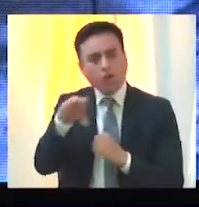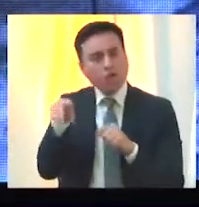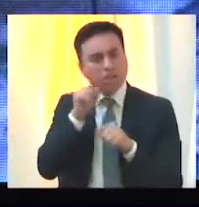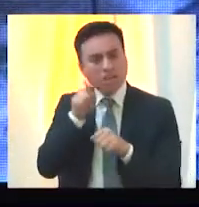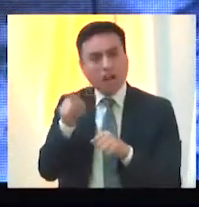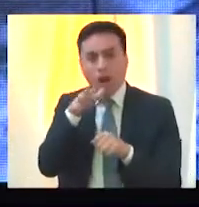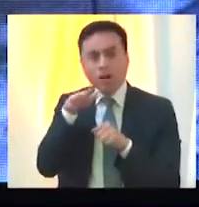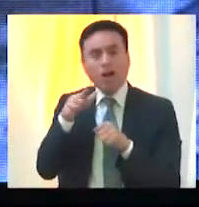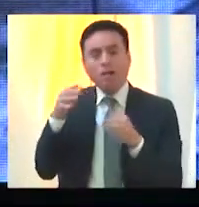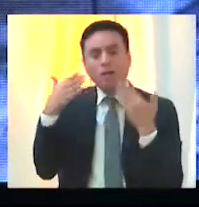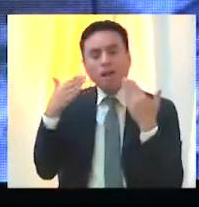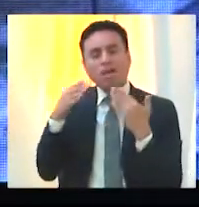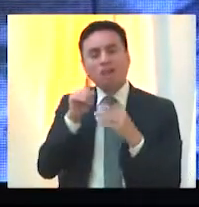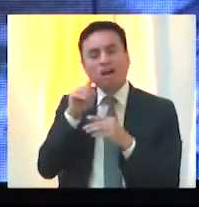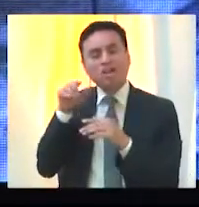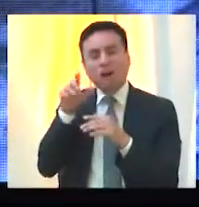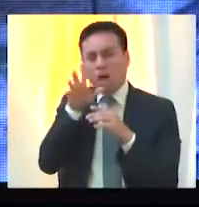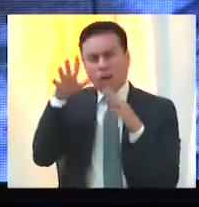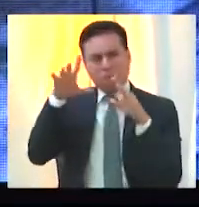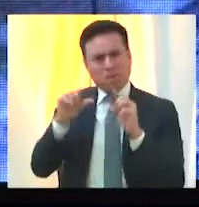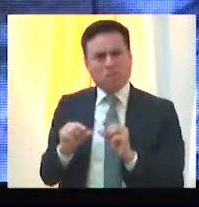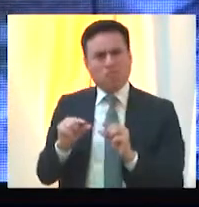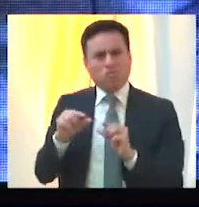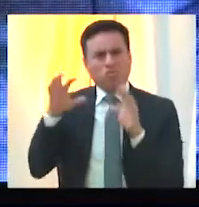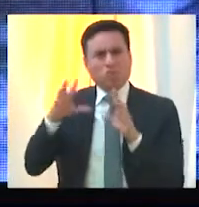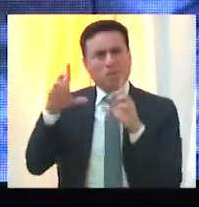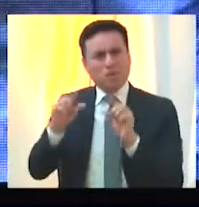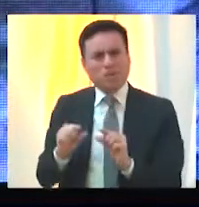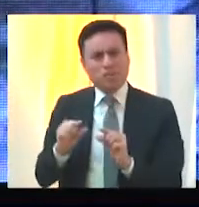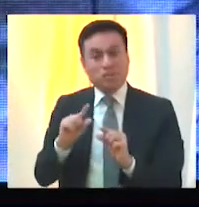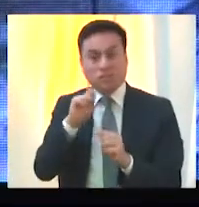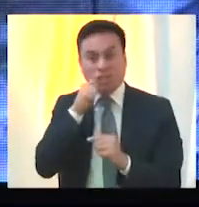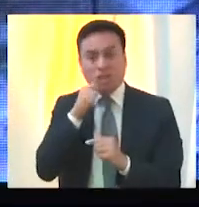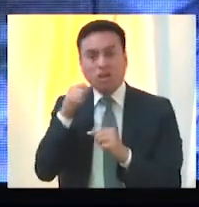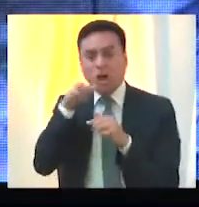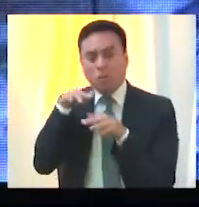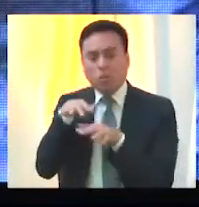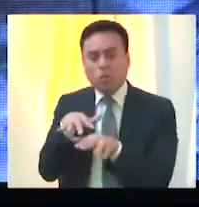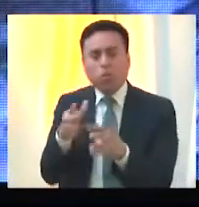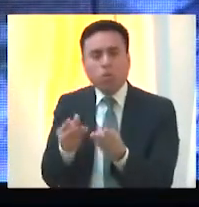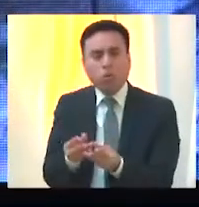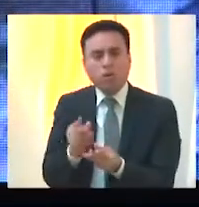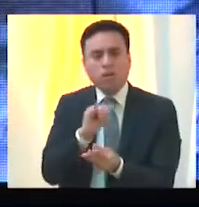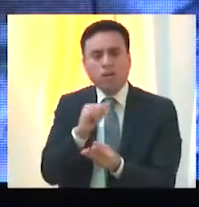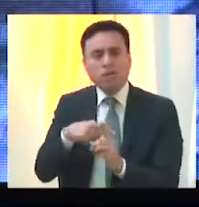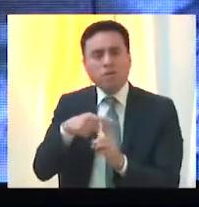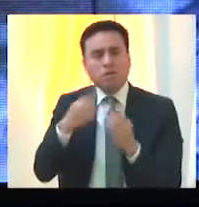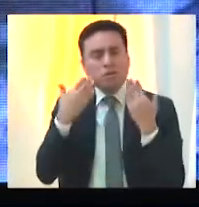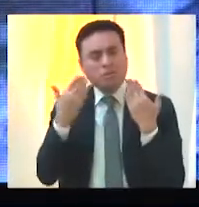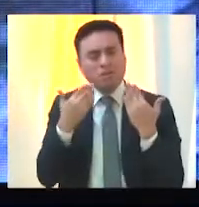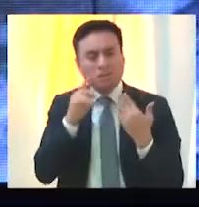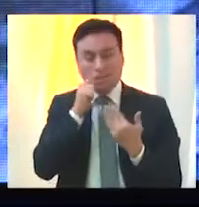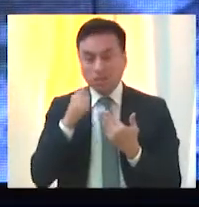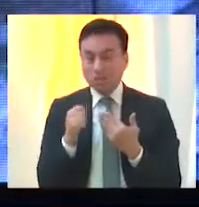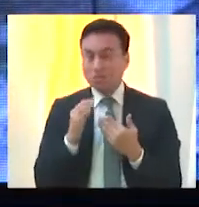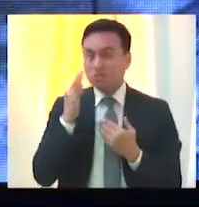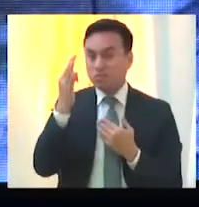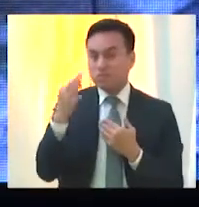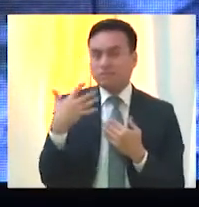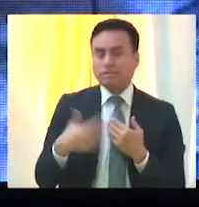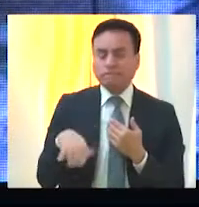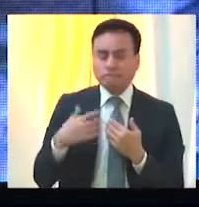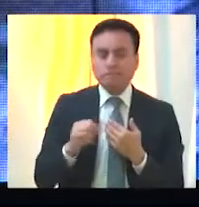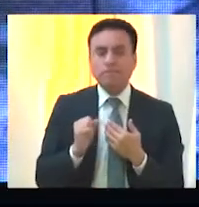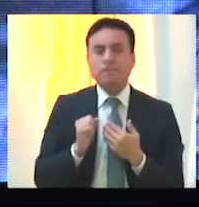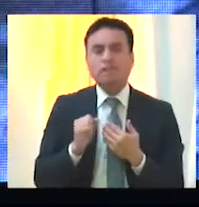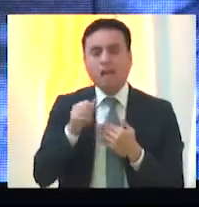tenemos agua en verano, tener menos agua, menos lluvia significa por supuesto menos caudales y tener más temperatura significa un adelanto que puede ser significativo